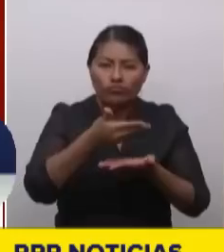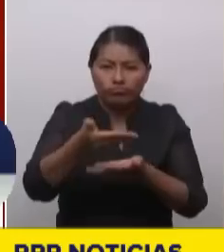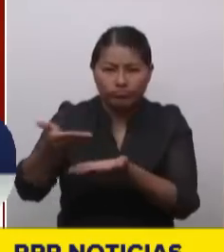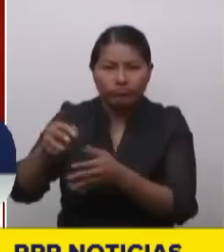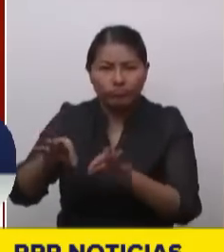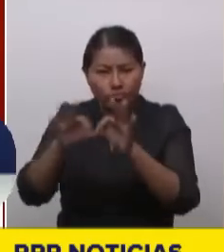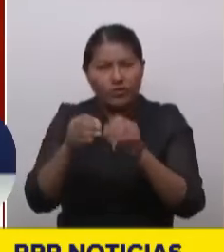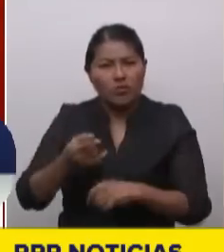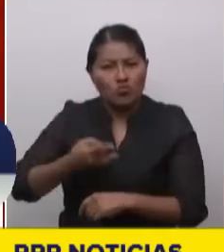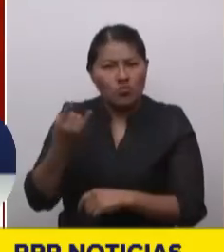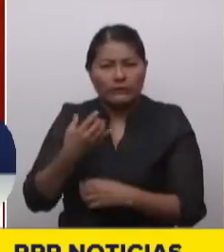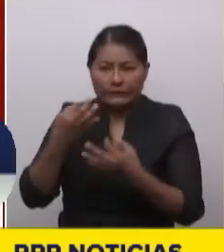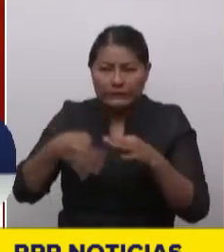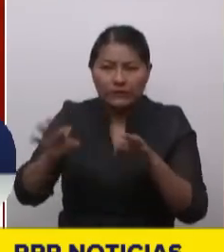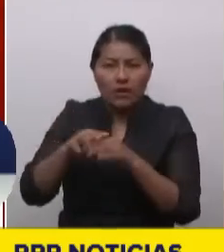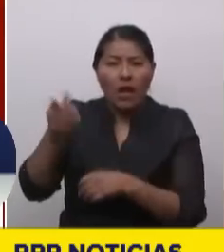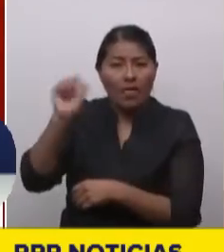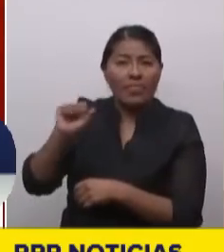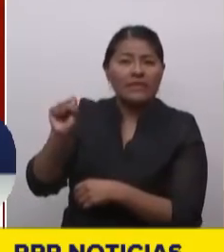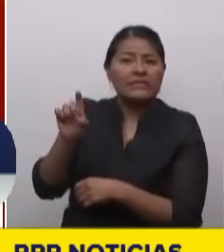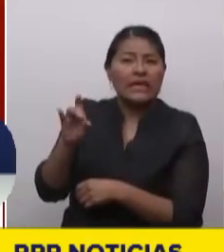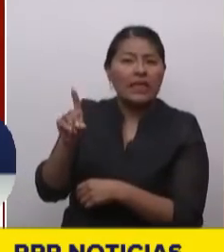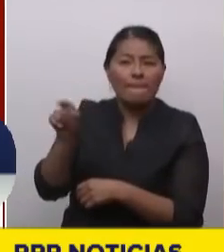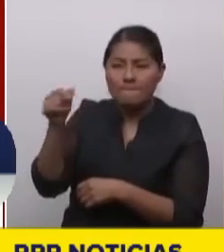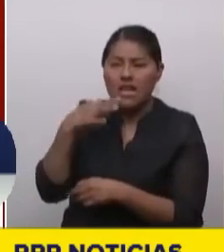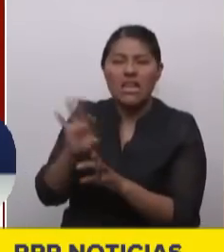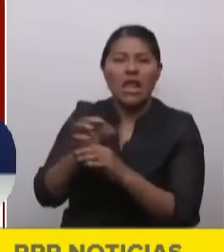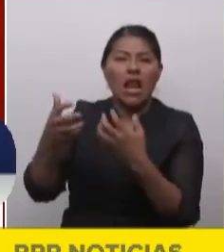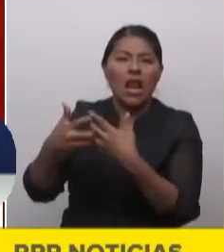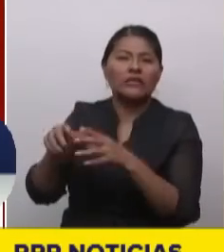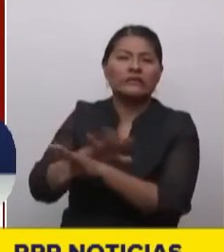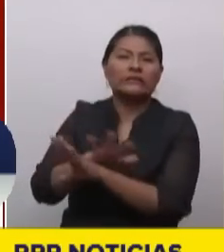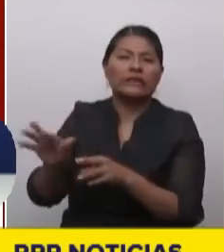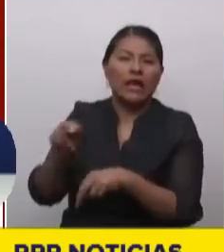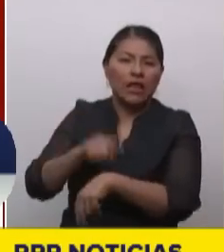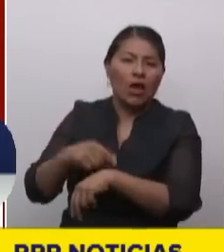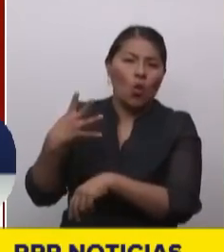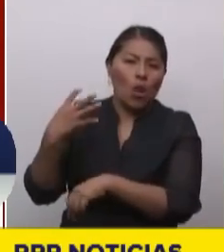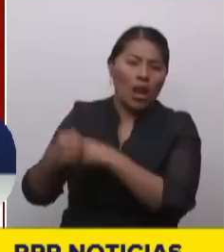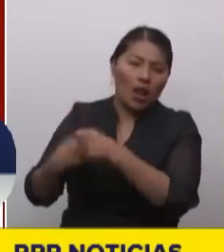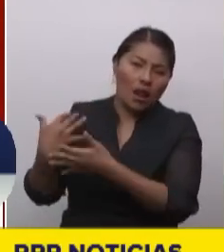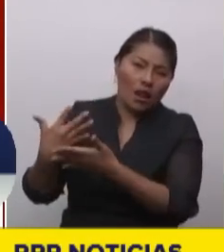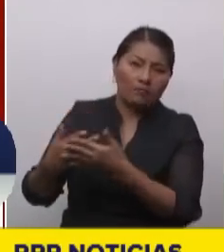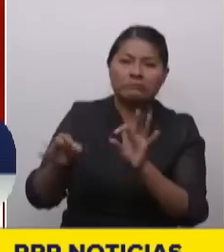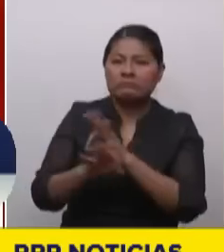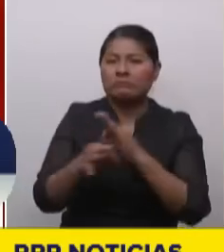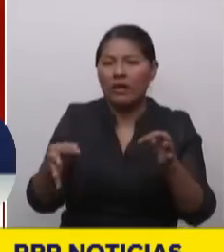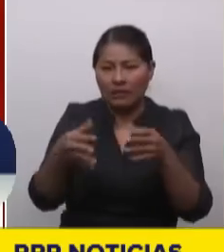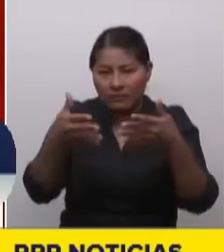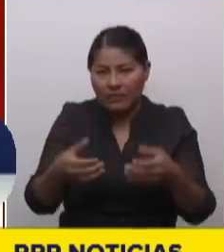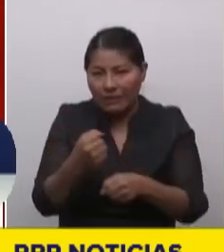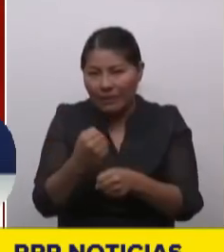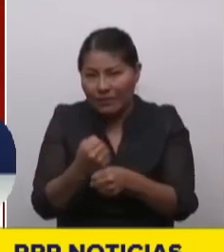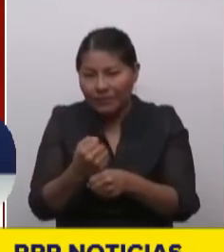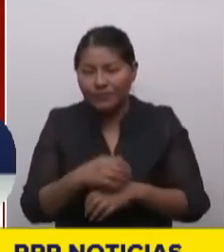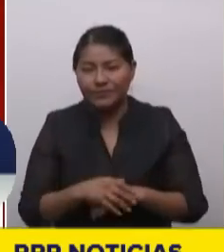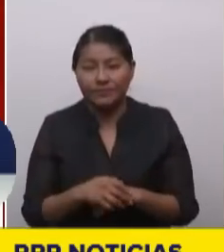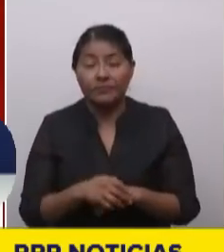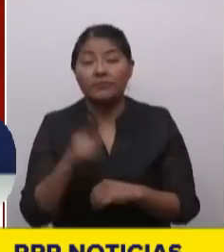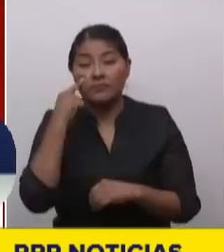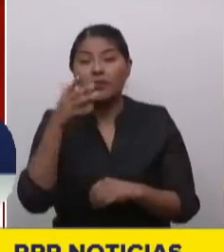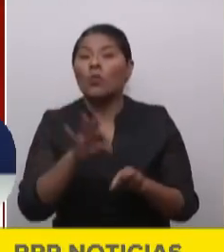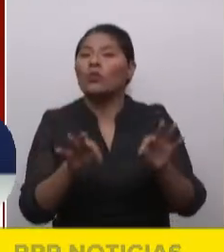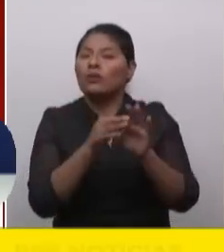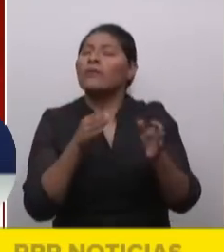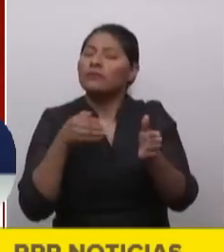de emergencia, dado que Sedapal no ha hecho nada en los últimos 40 años. Otro tema importante para mí es el tema del